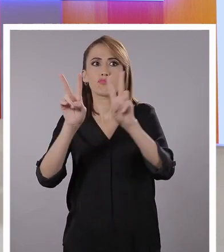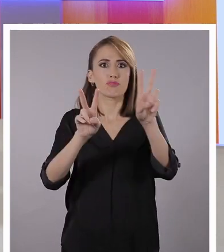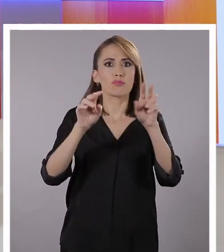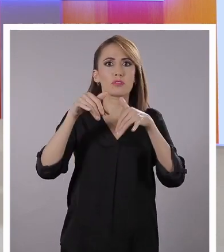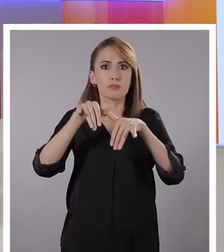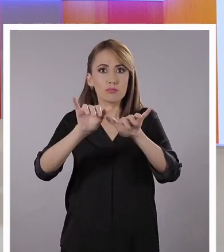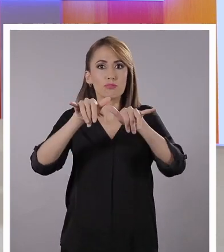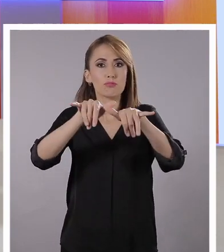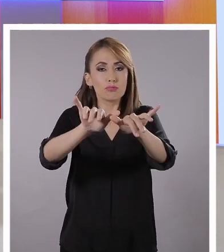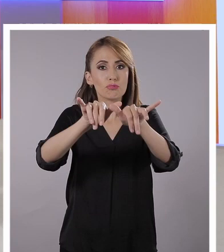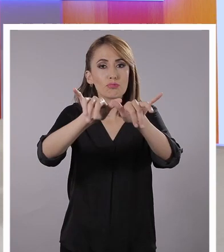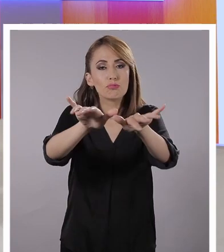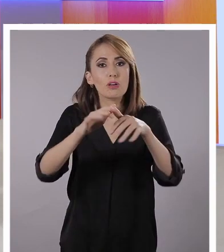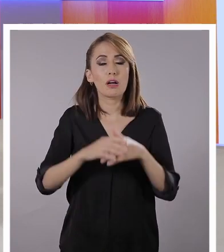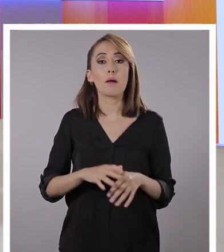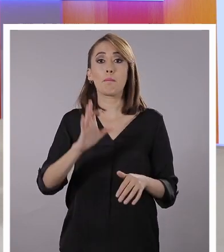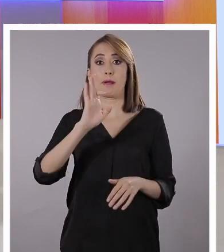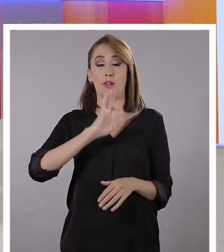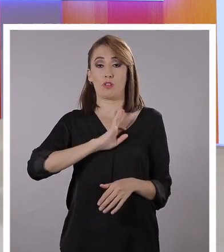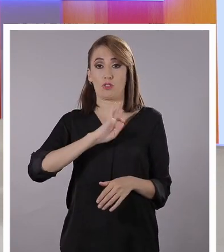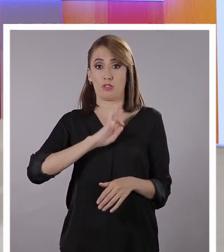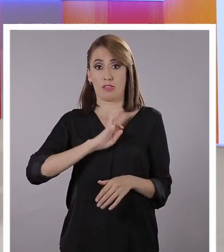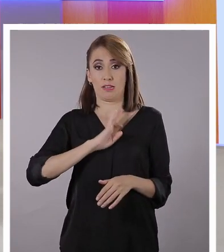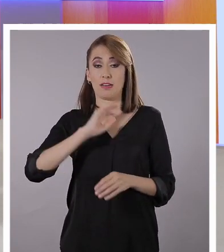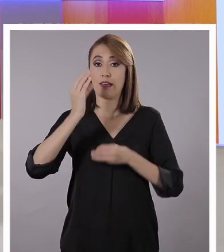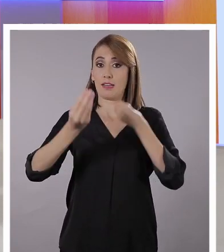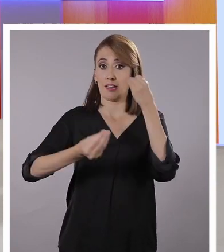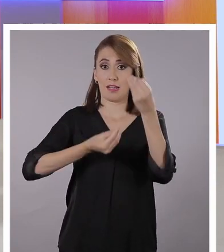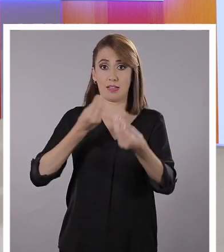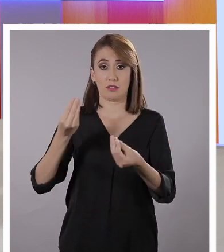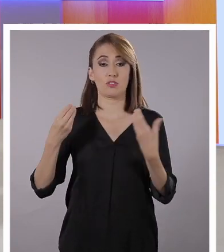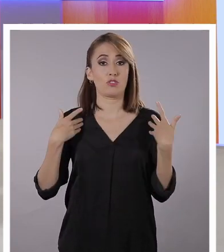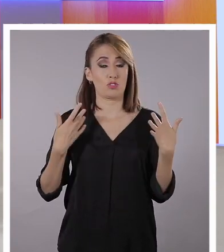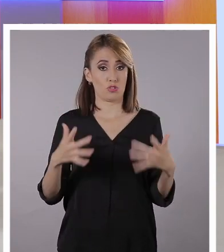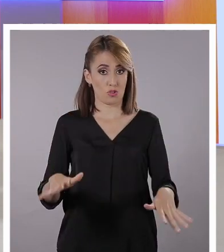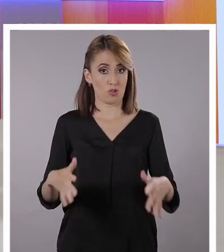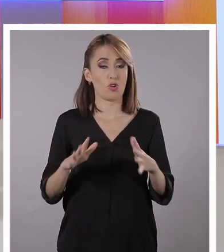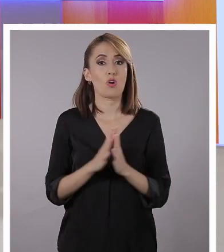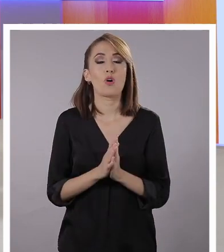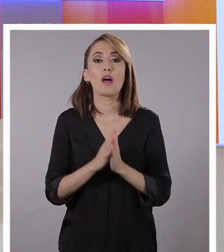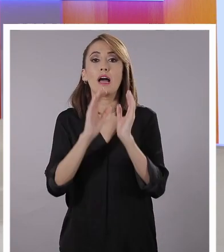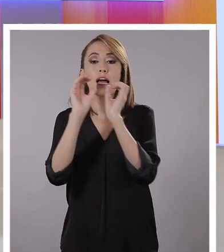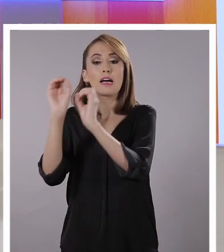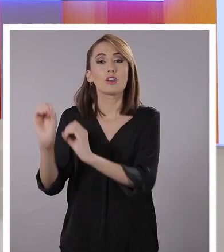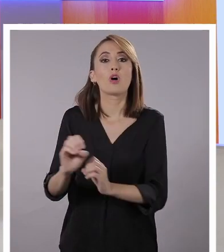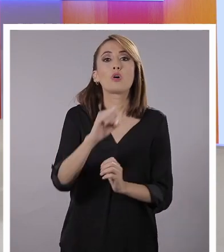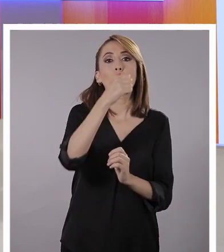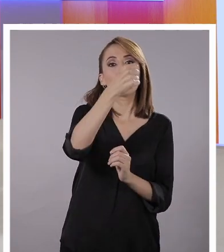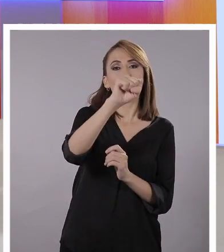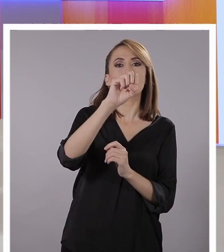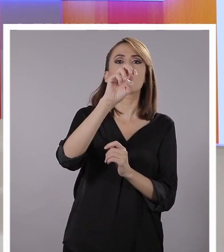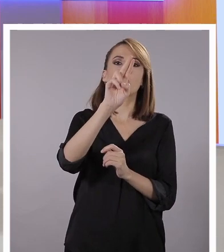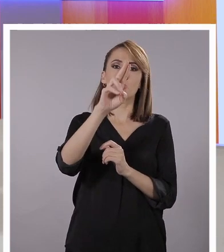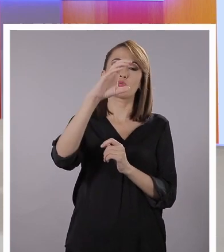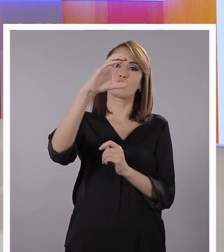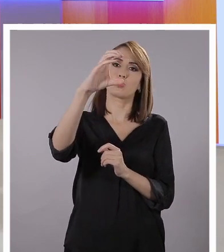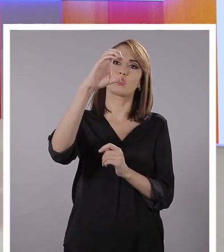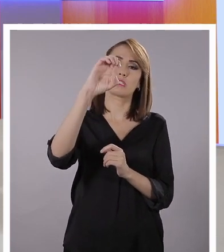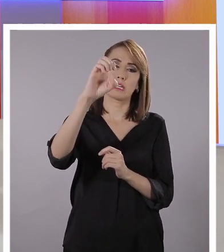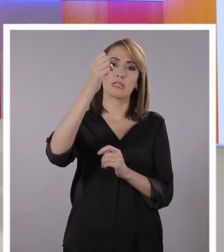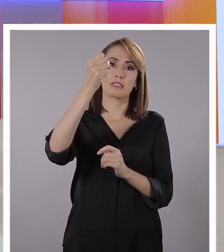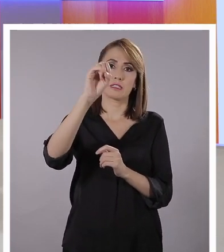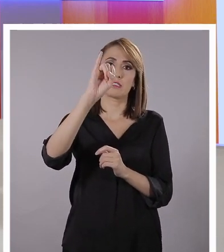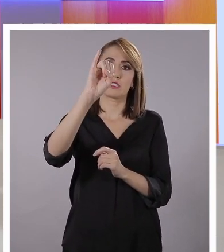10. Pero por técnicas de rimas, no dice así la canción. Las sucesiones, en cambio,